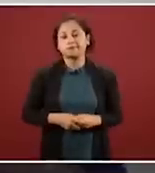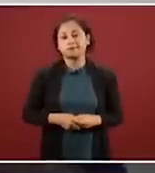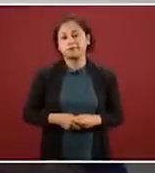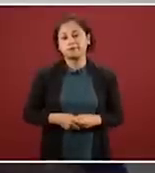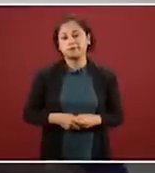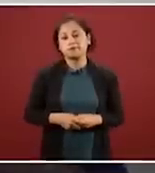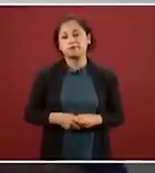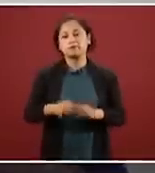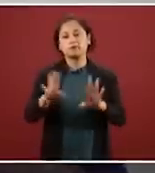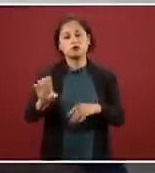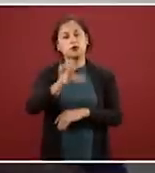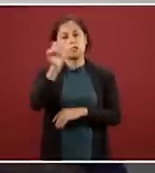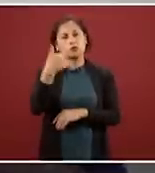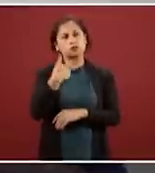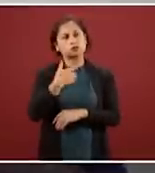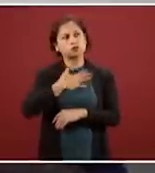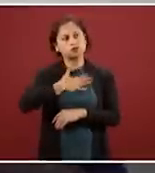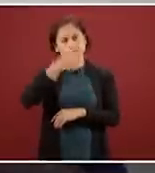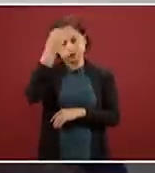Yo opino también que